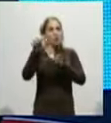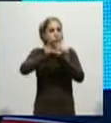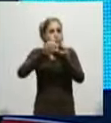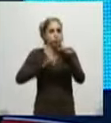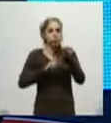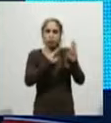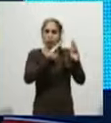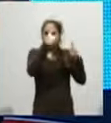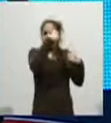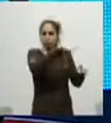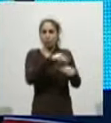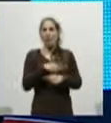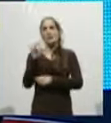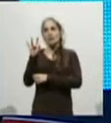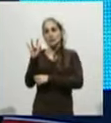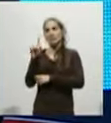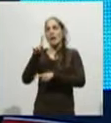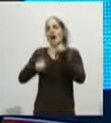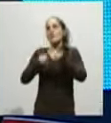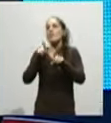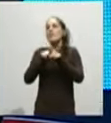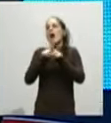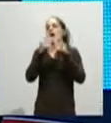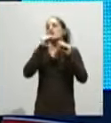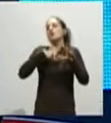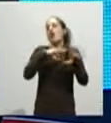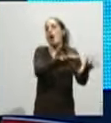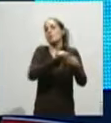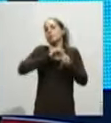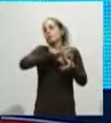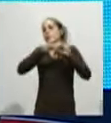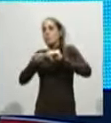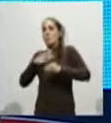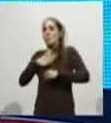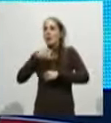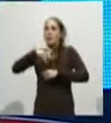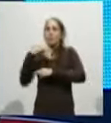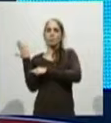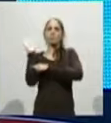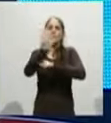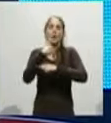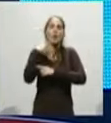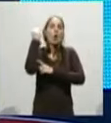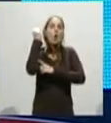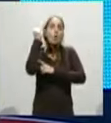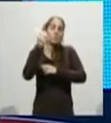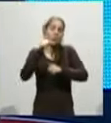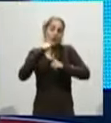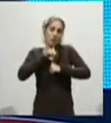todos son historias que las hago mías y bueno, las voy a presentar aquí esta noche esperando que sean del agrado de todos